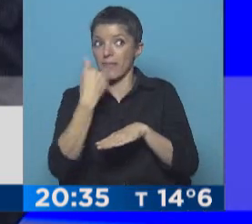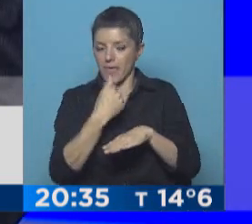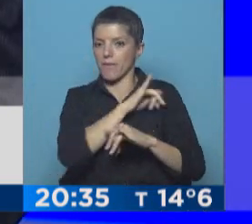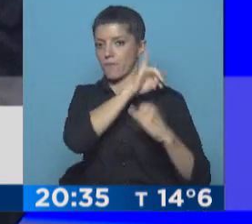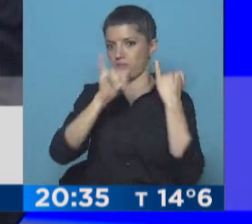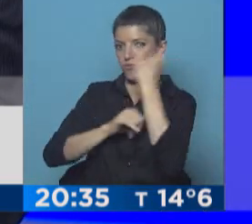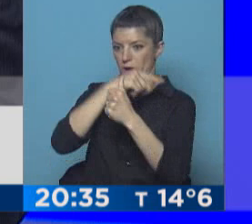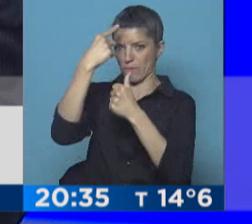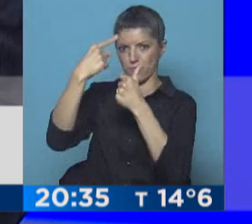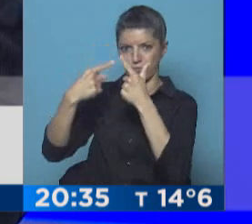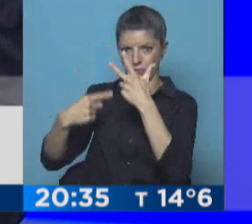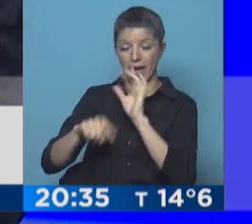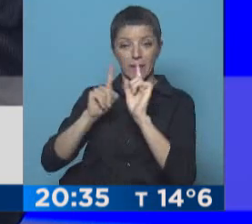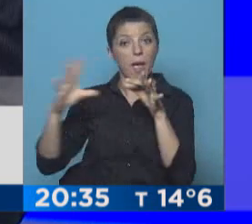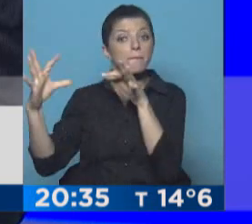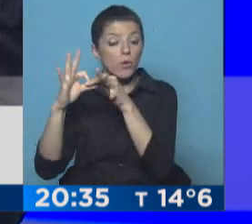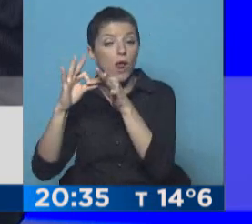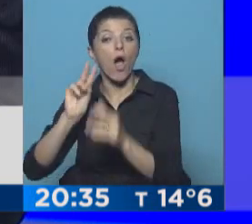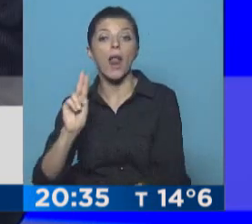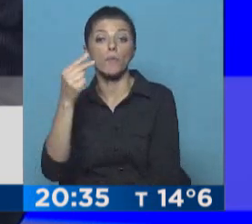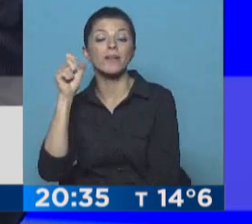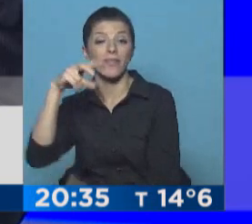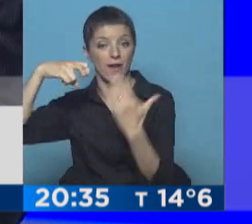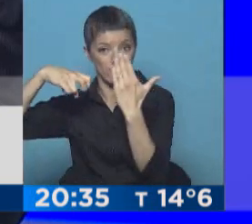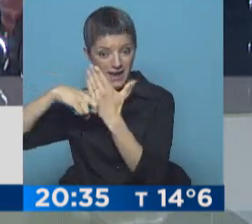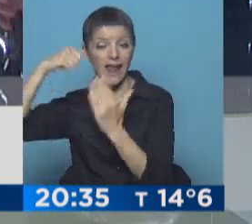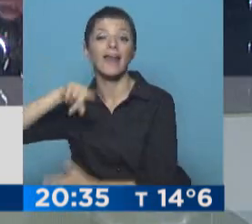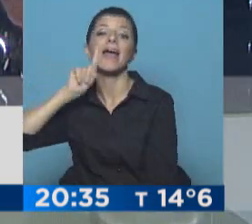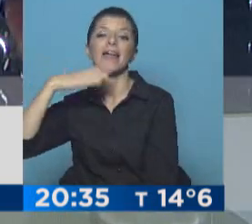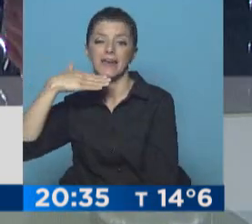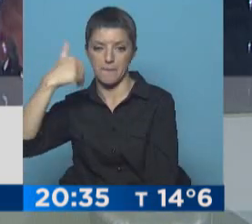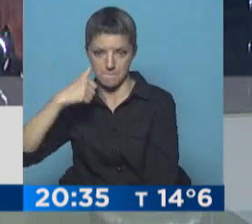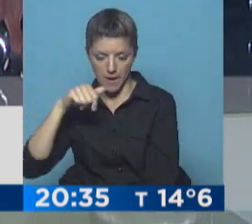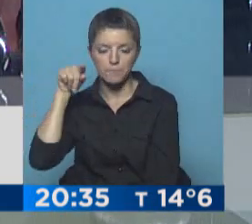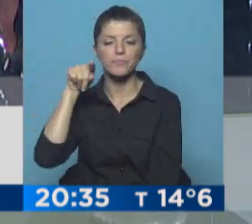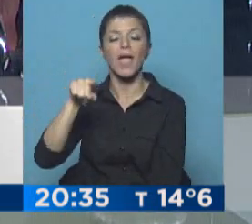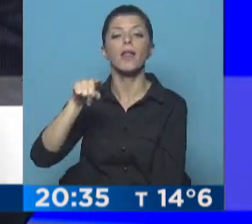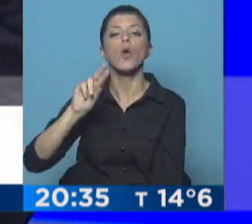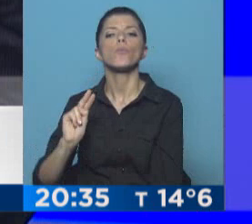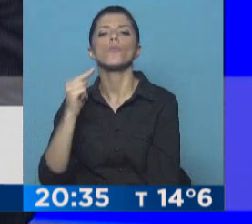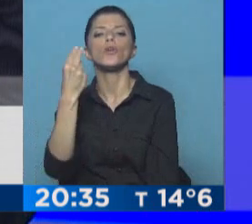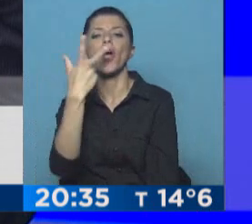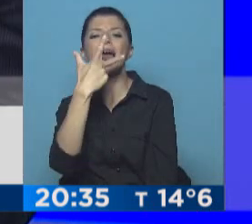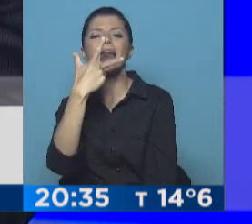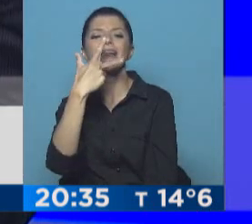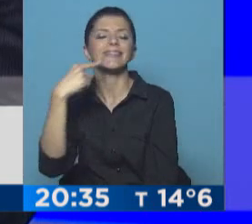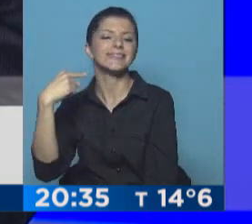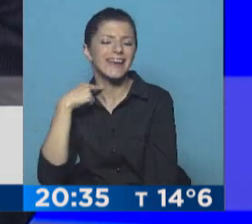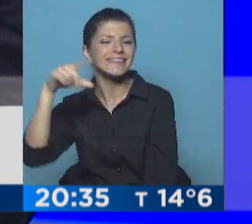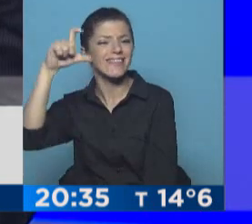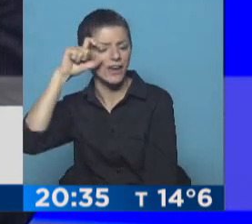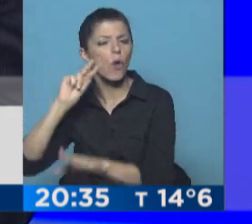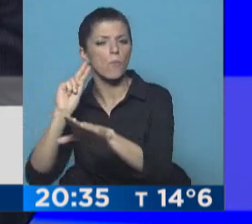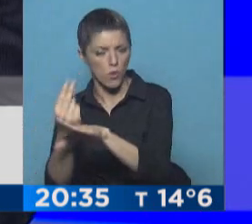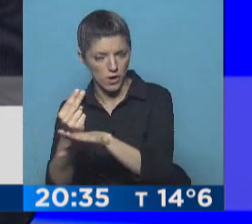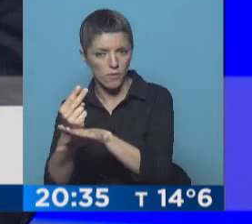nman Mira el fiscal murió el 13 de enero o sea interrumpió sus vac y rápidamente para